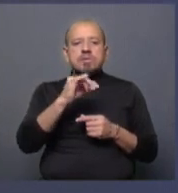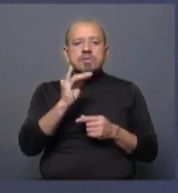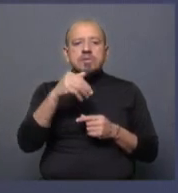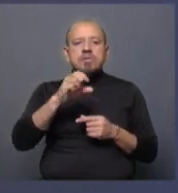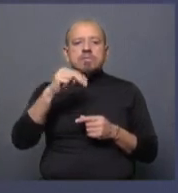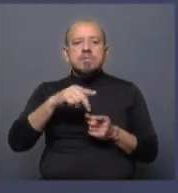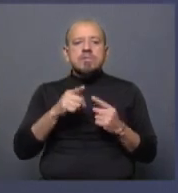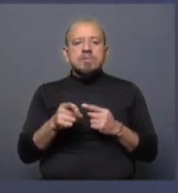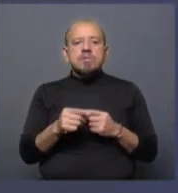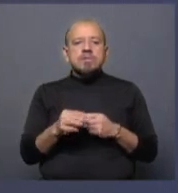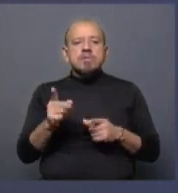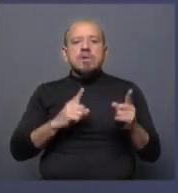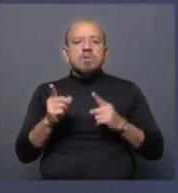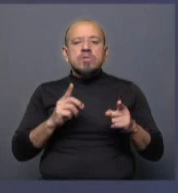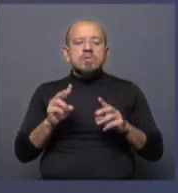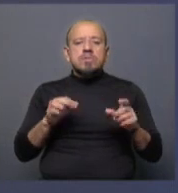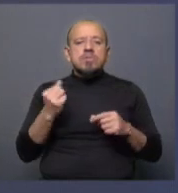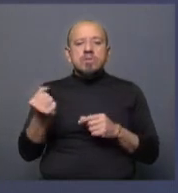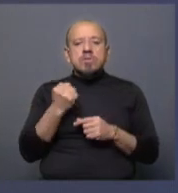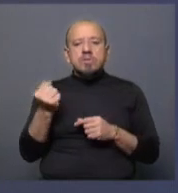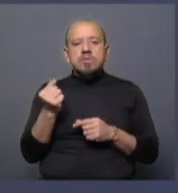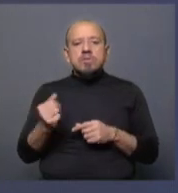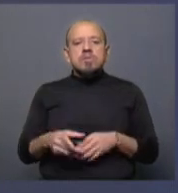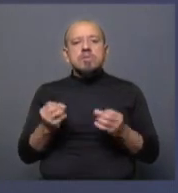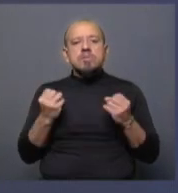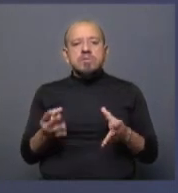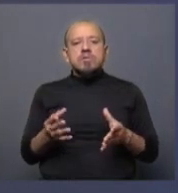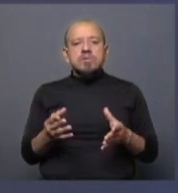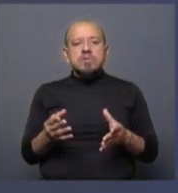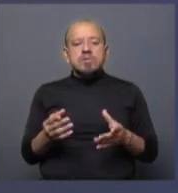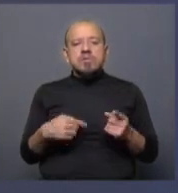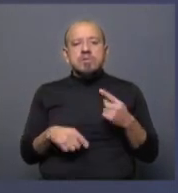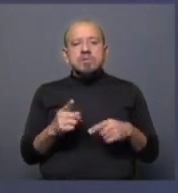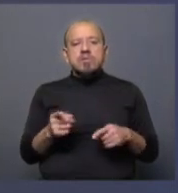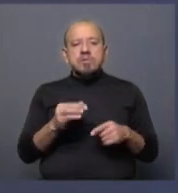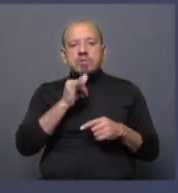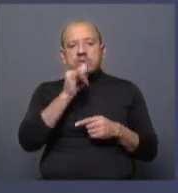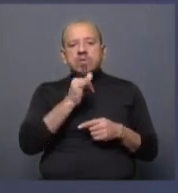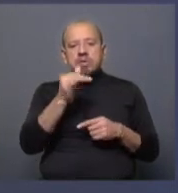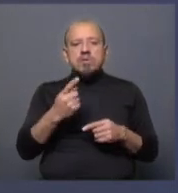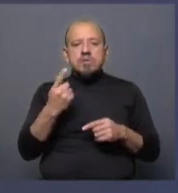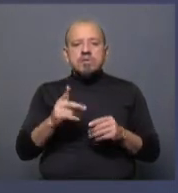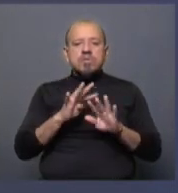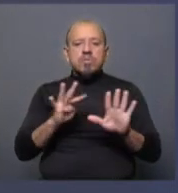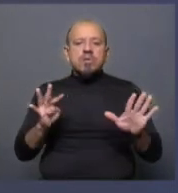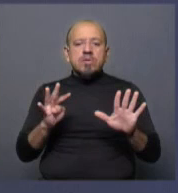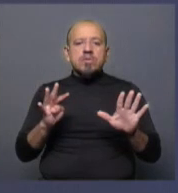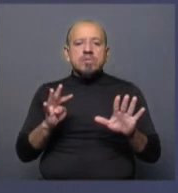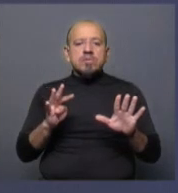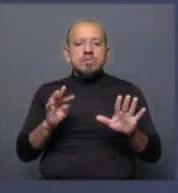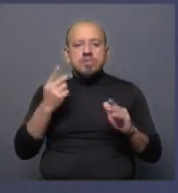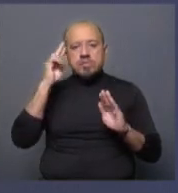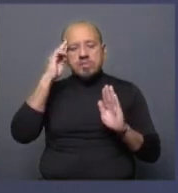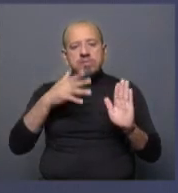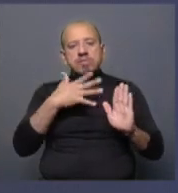algún algún suceso importante y después dije Bueno por qué no involucrar a todo el país y contar 19 historias y ahí meter a todo el país